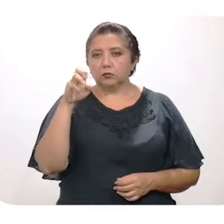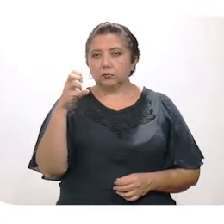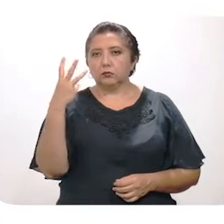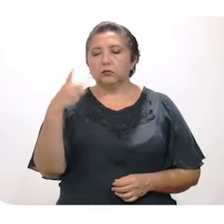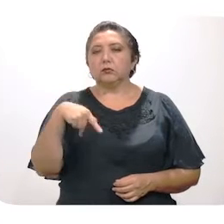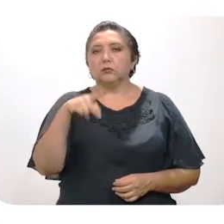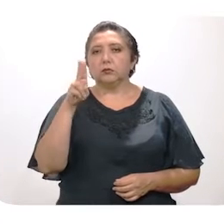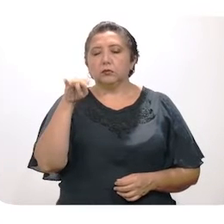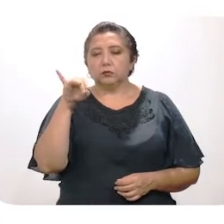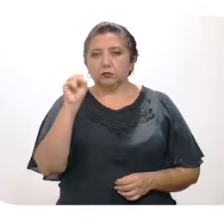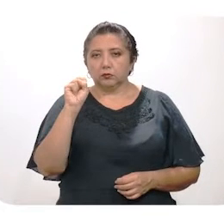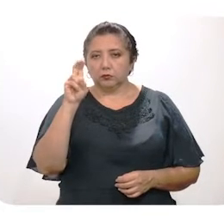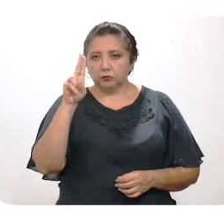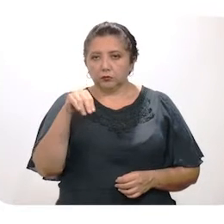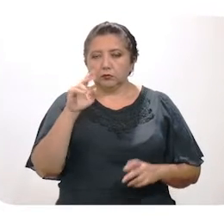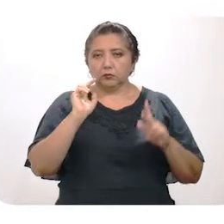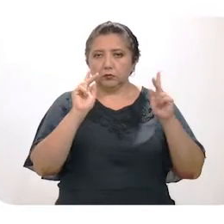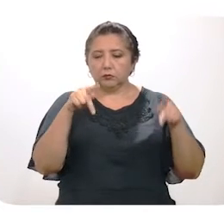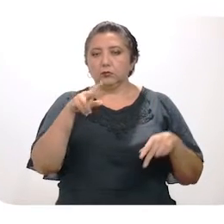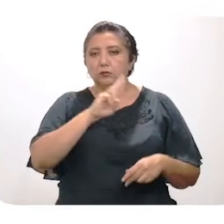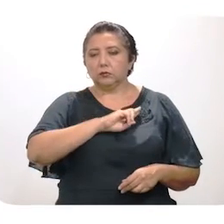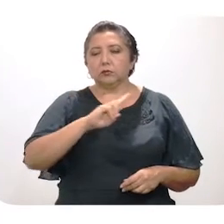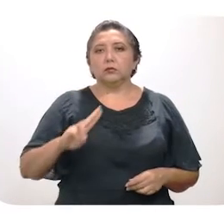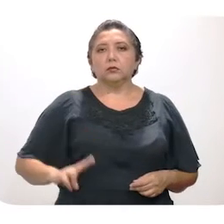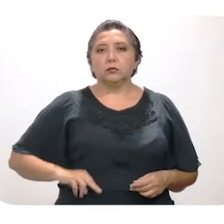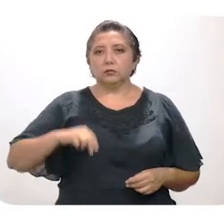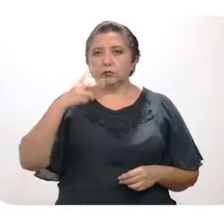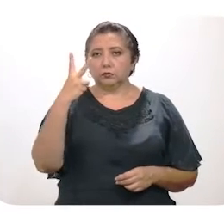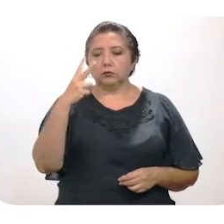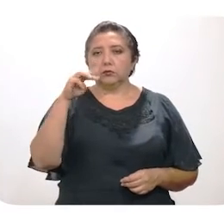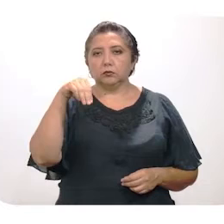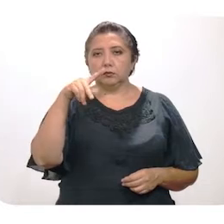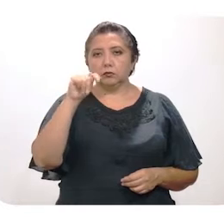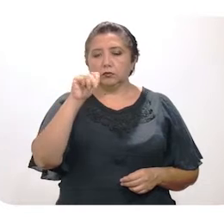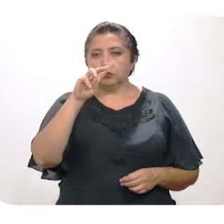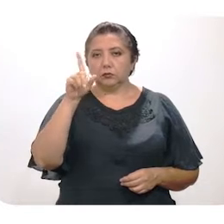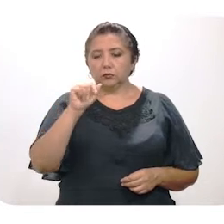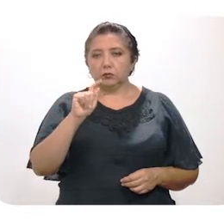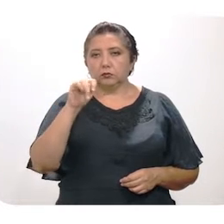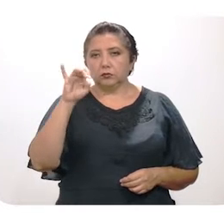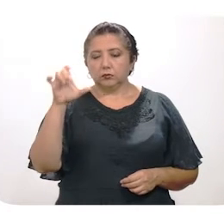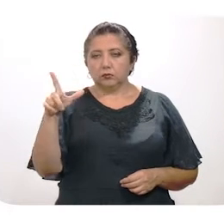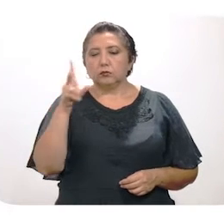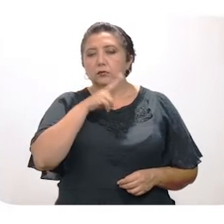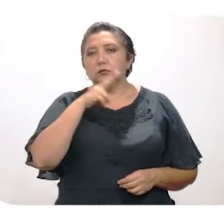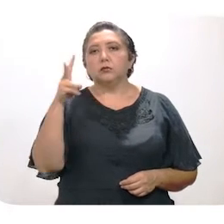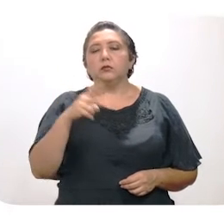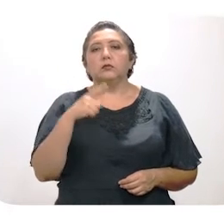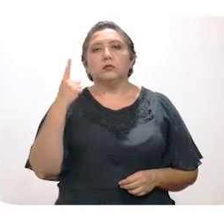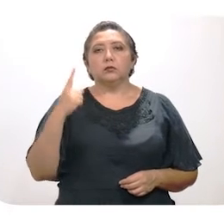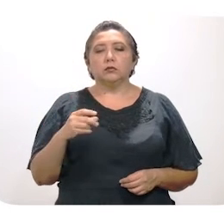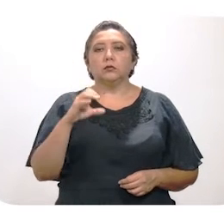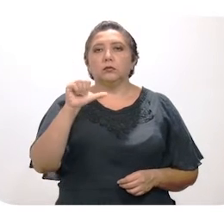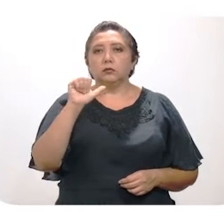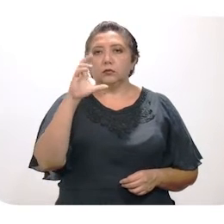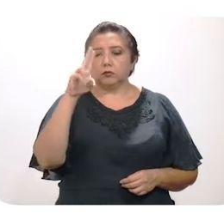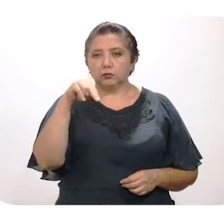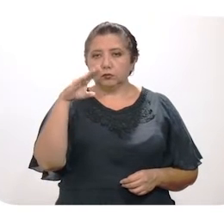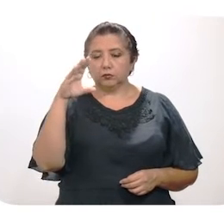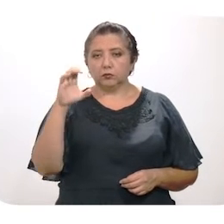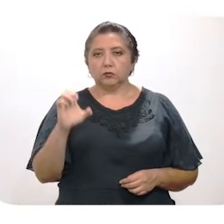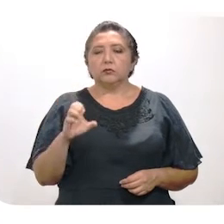en Canacín, Oxcuxcap, Progreso y Humán, 2 en Temozón, Ticul, Tizimín y Valladolid, y 1 en